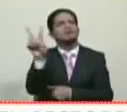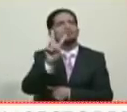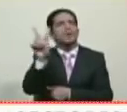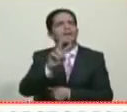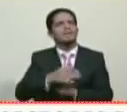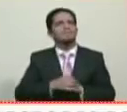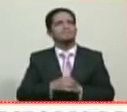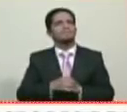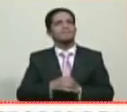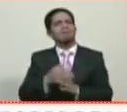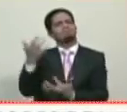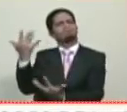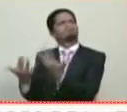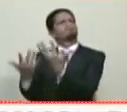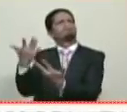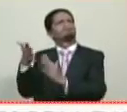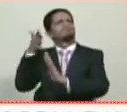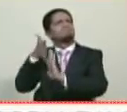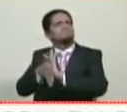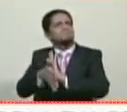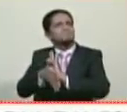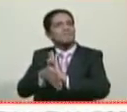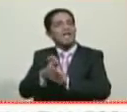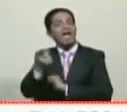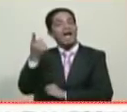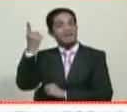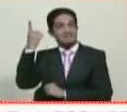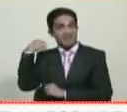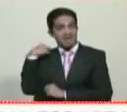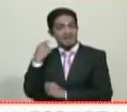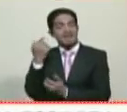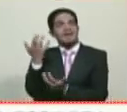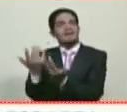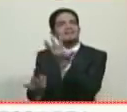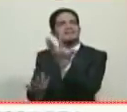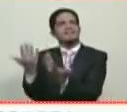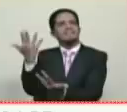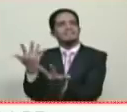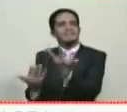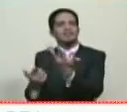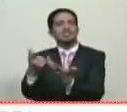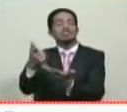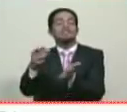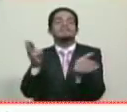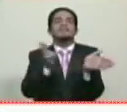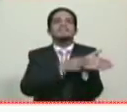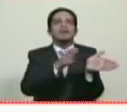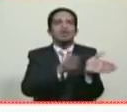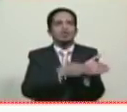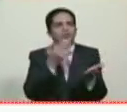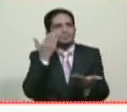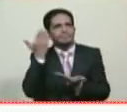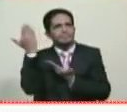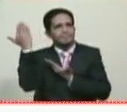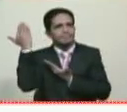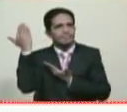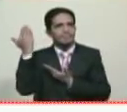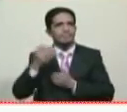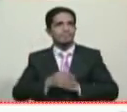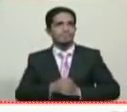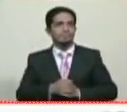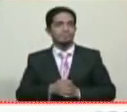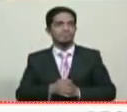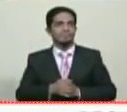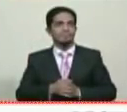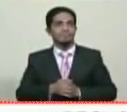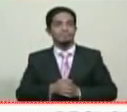Un incendio que fue provocado el día de ayer en los almacenes del Seguro Social, justamente en el momento